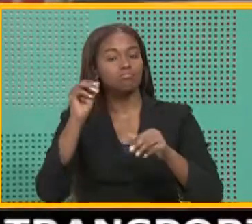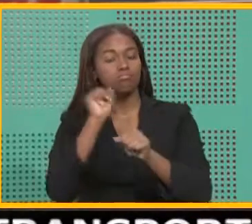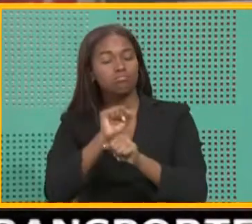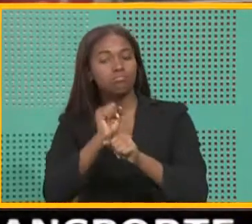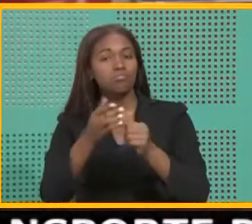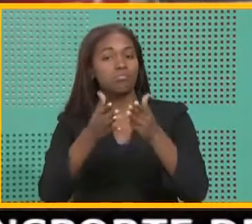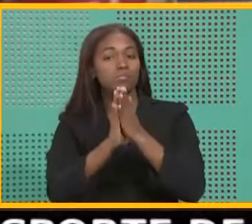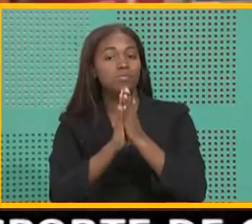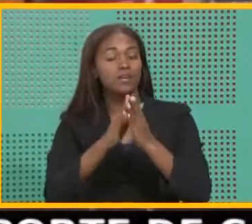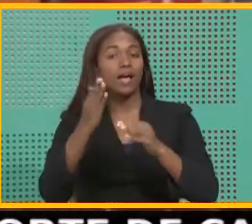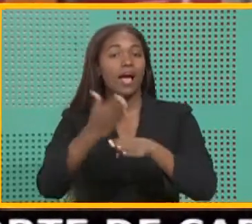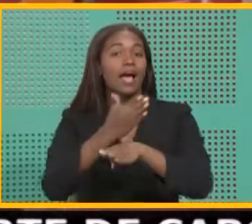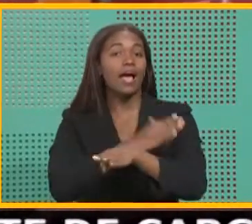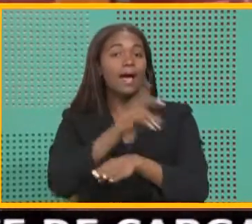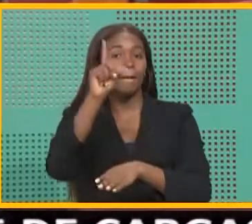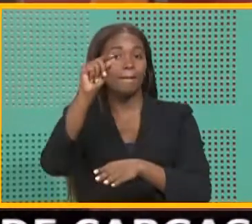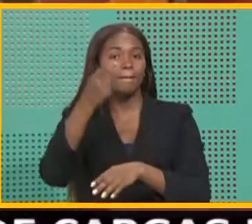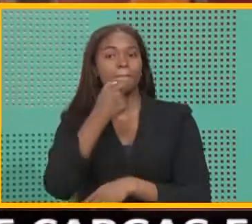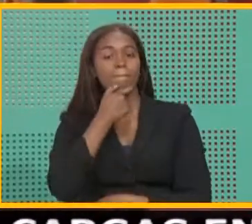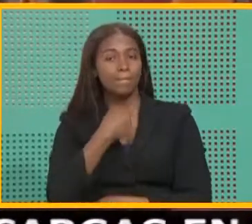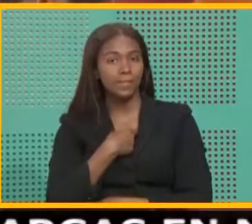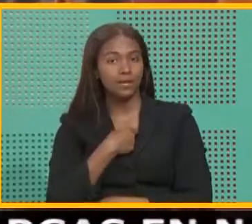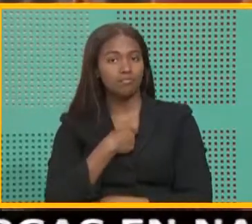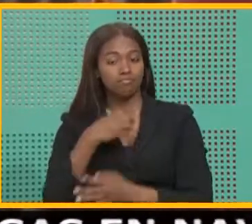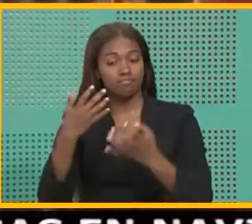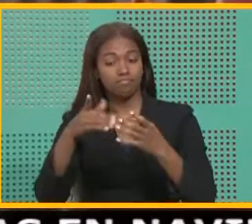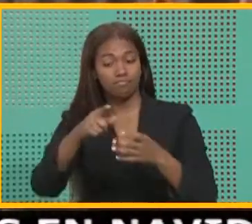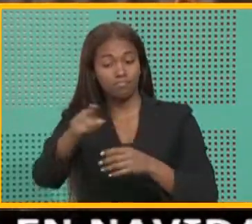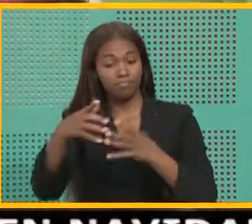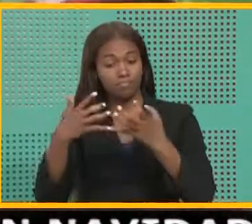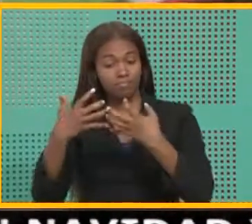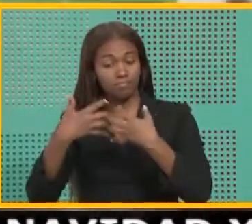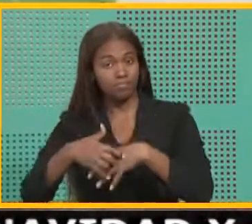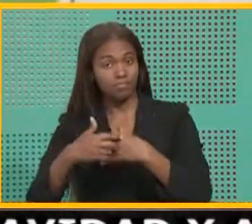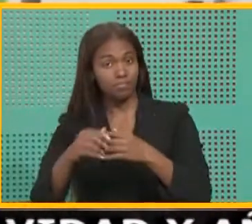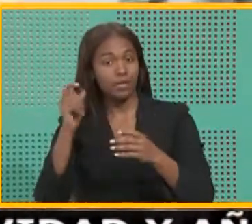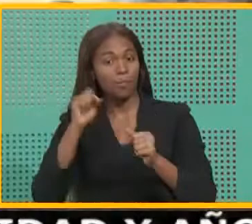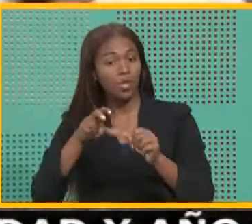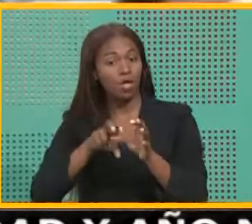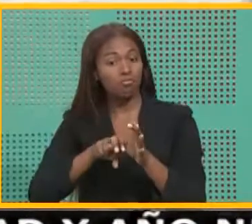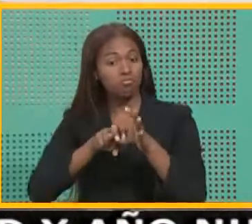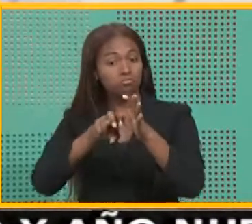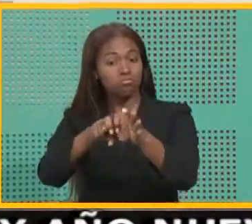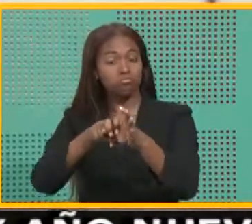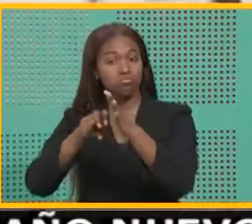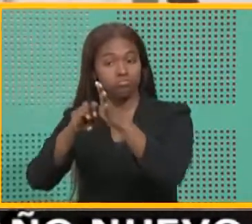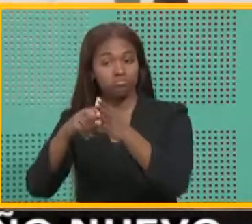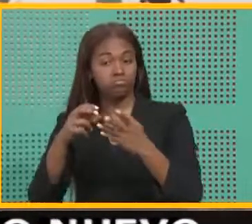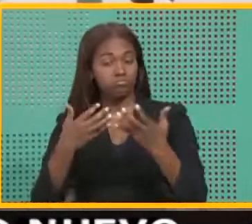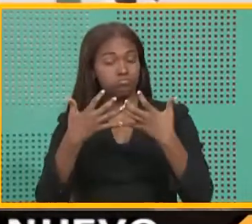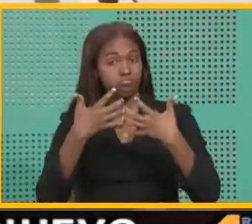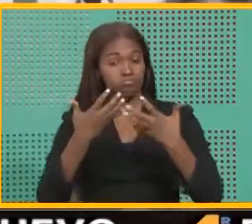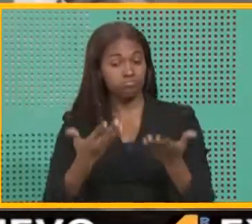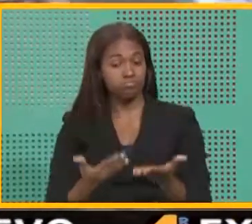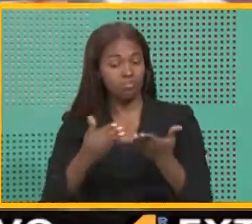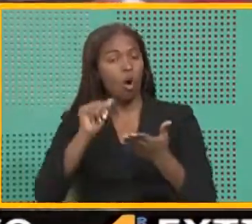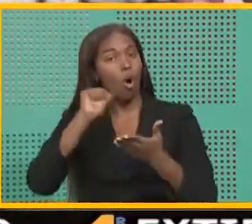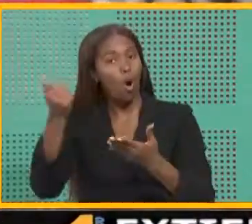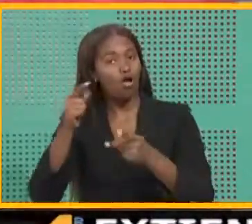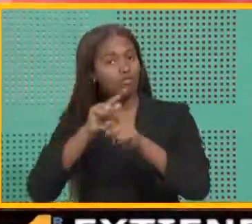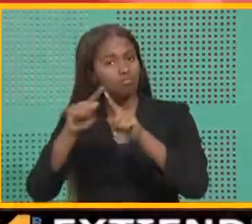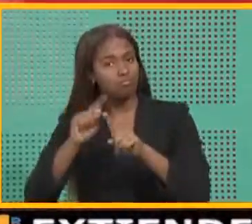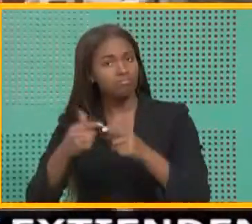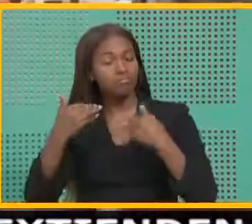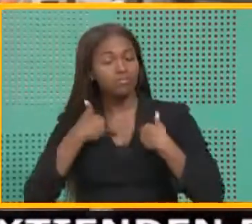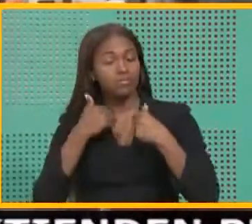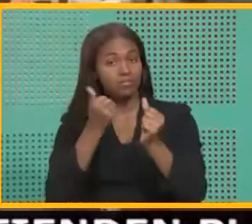solicitud antes del 20 de diciembre. Las compañías interesadas en transportar mercancías perecederas y otros tipos de productos